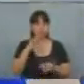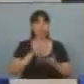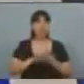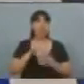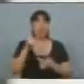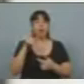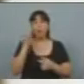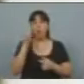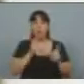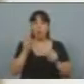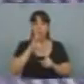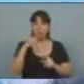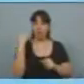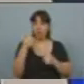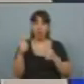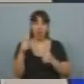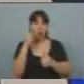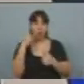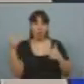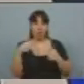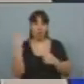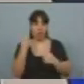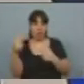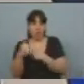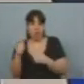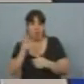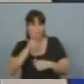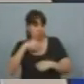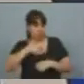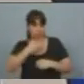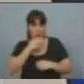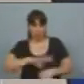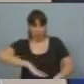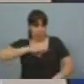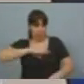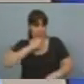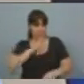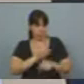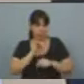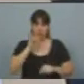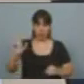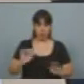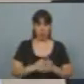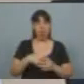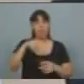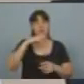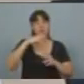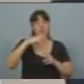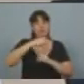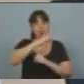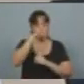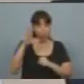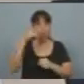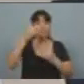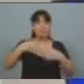por ciertas modelos. Y... Tocame toda. Esto habría comenzado el viernes, de madrugada, en un boliche, una discusión. Estamos hablando